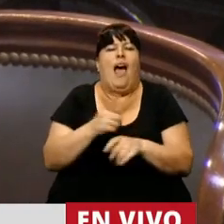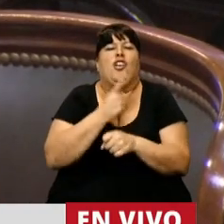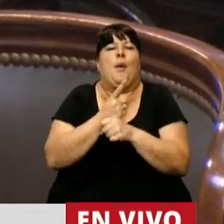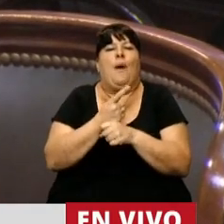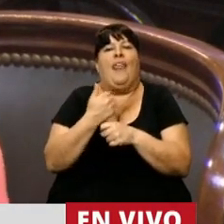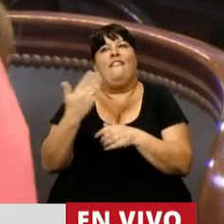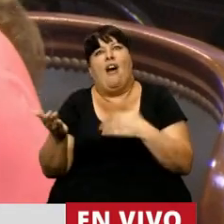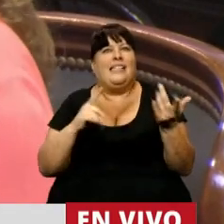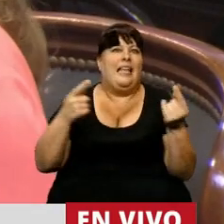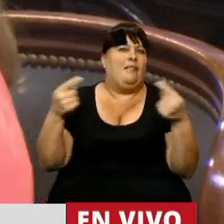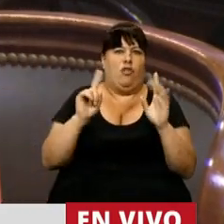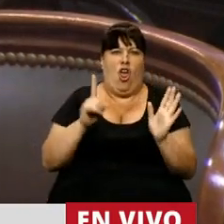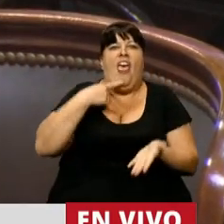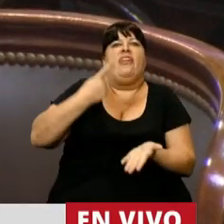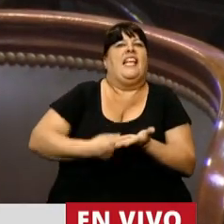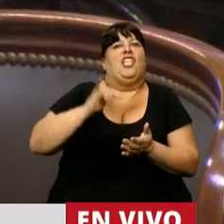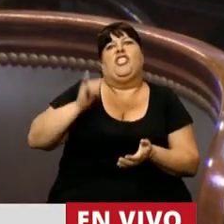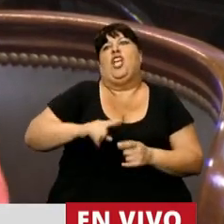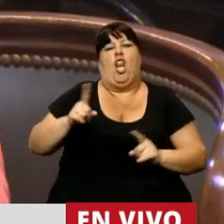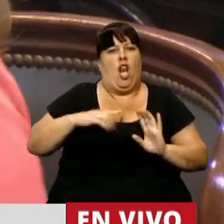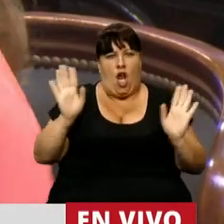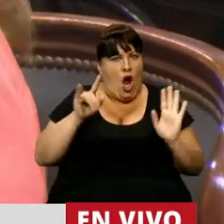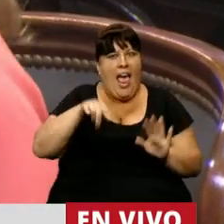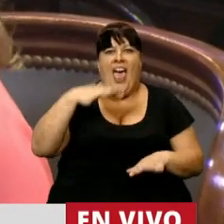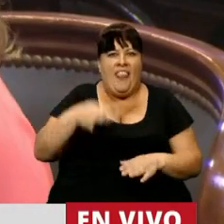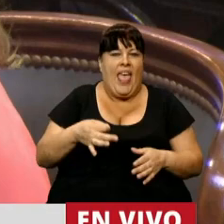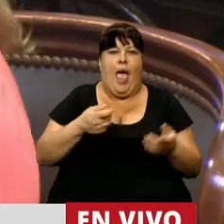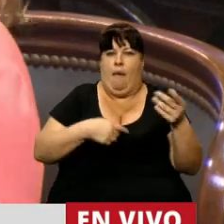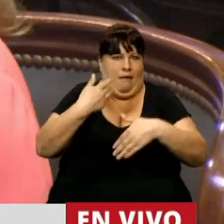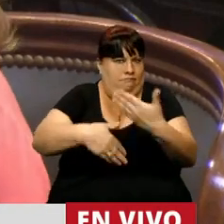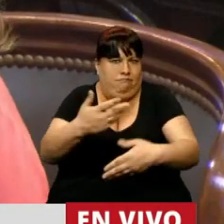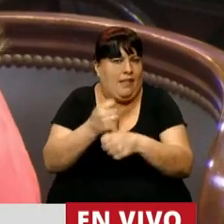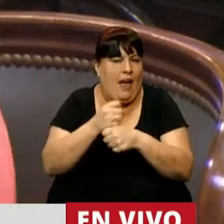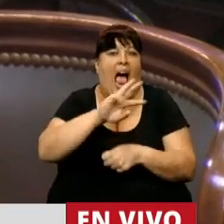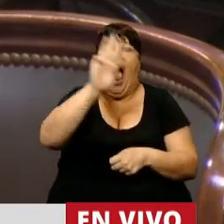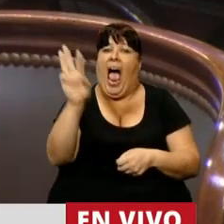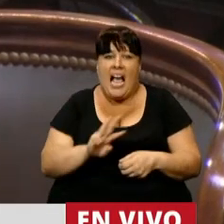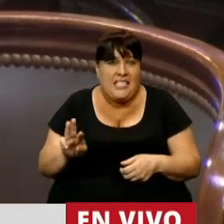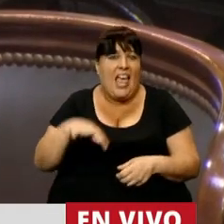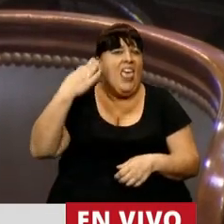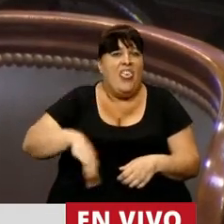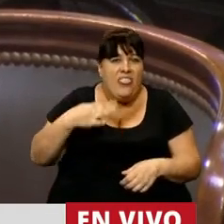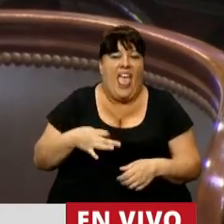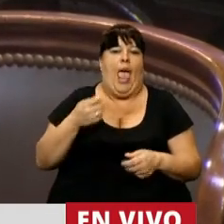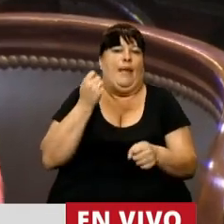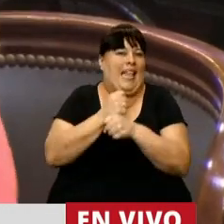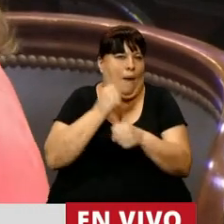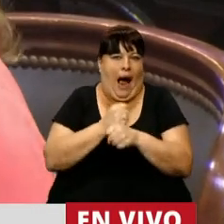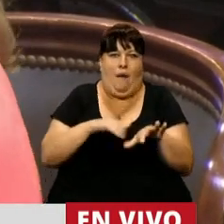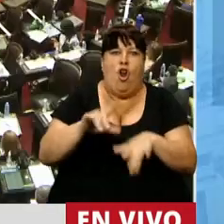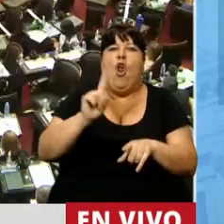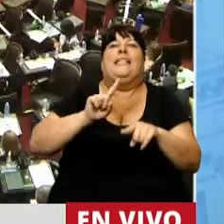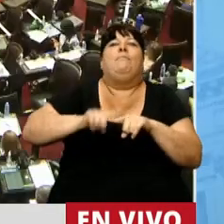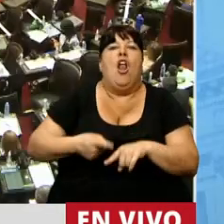haber arbitrariedades, no puede haber decisiones discrecionales. Ahí tiene que haber gestión. El ANSES tiene que hacer gestión, no tiene que